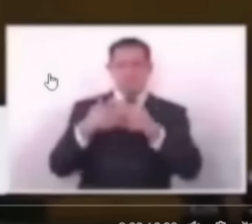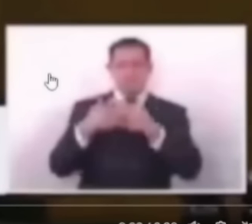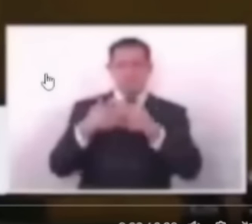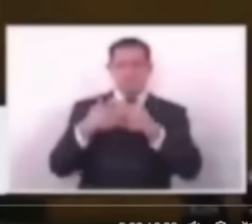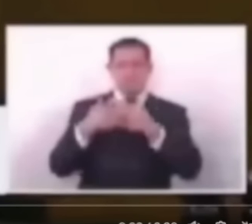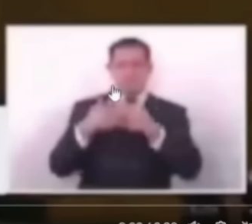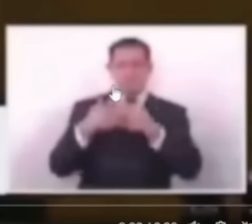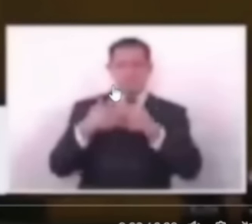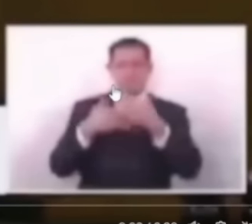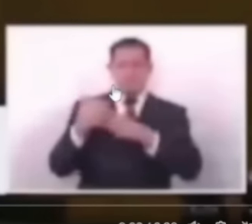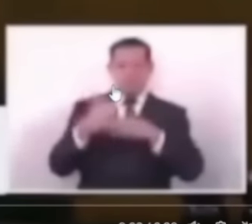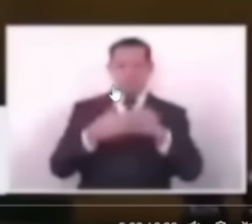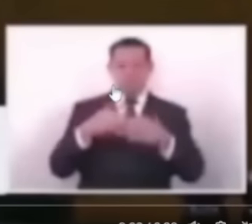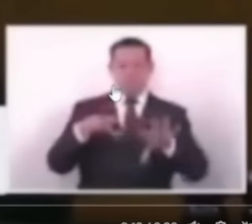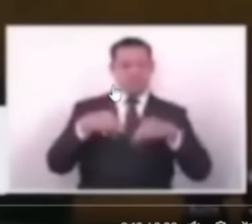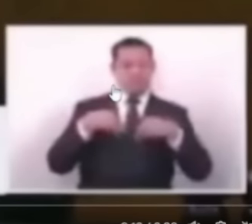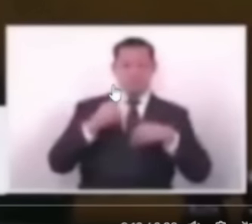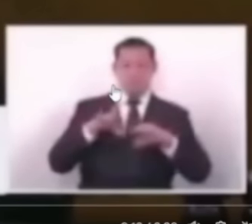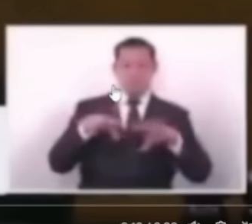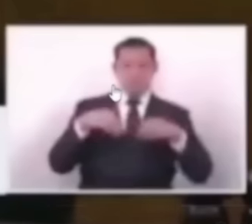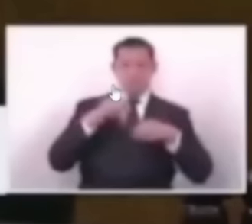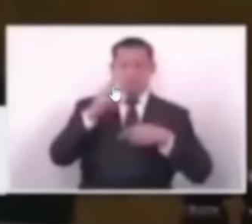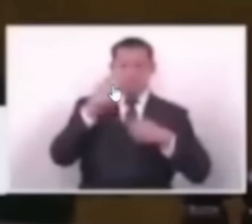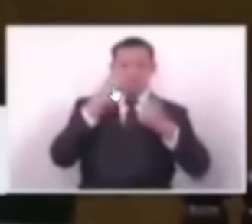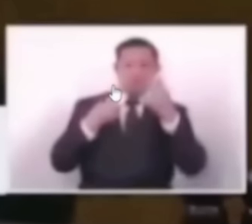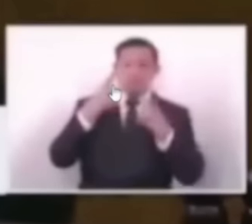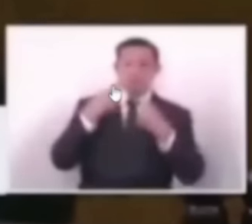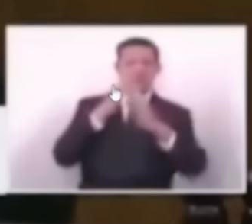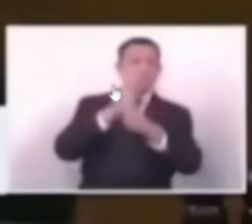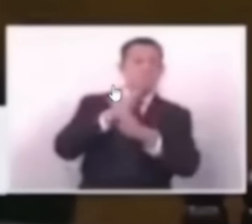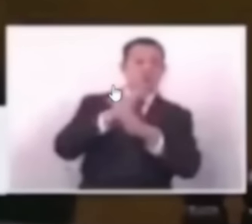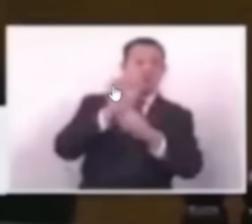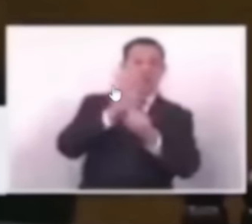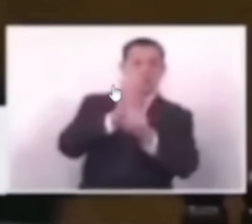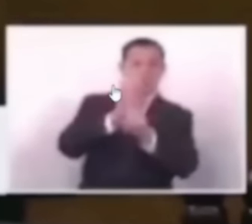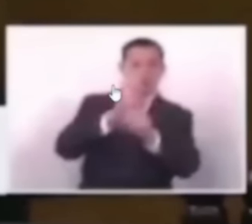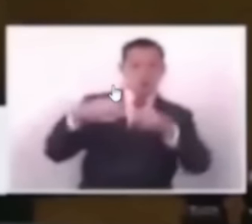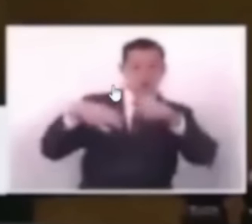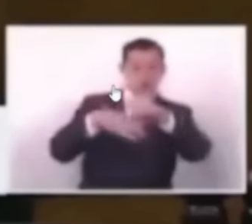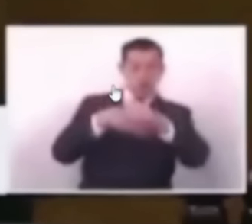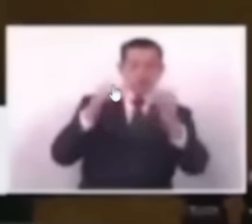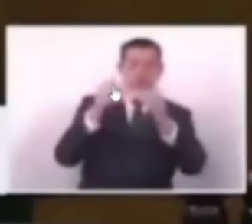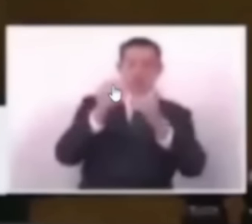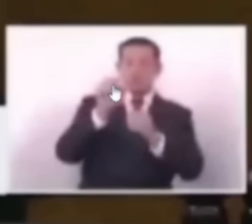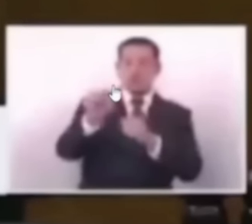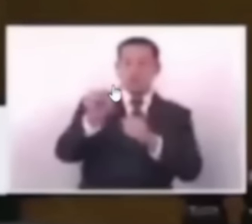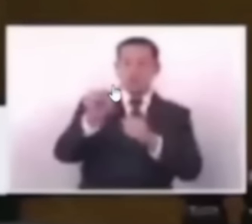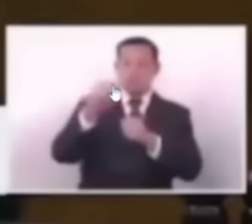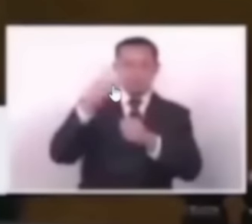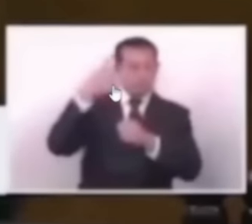es diputada si usted está llorando por sus corruptos usted también es corrupto